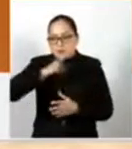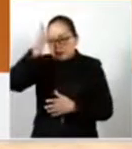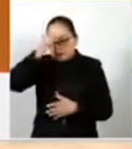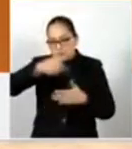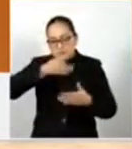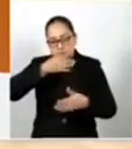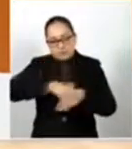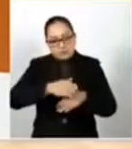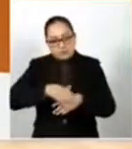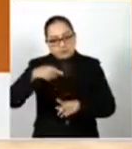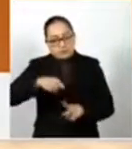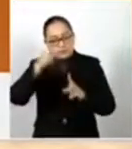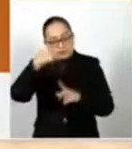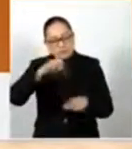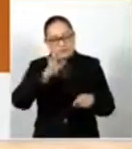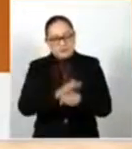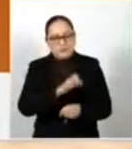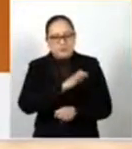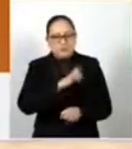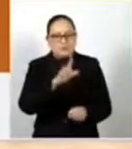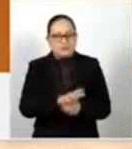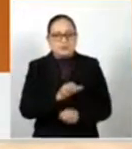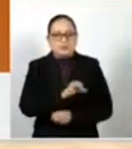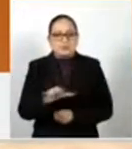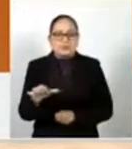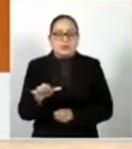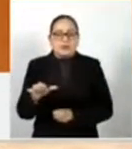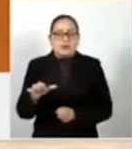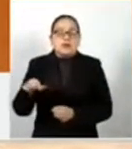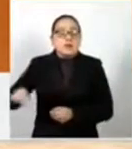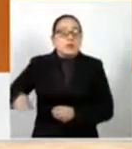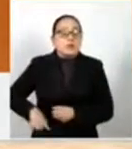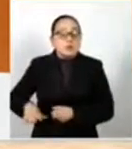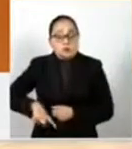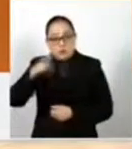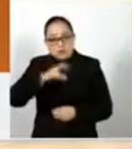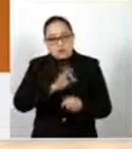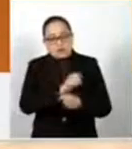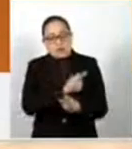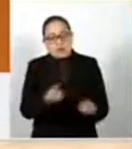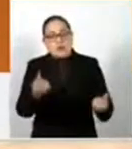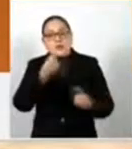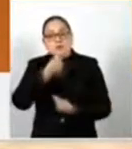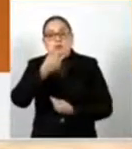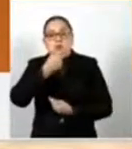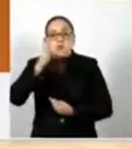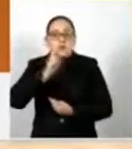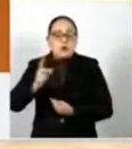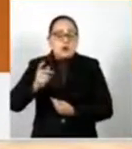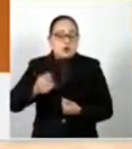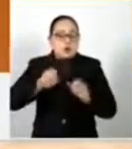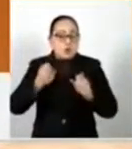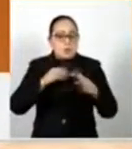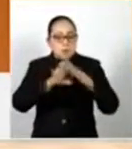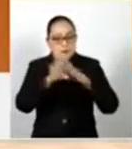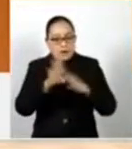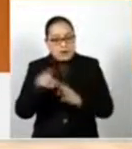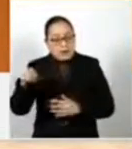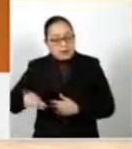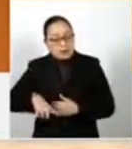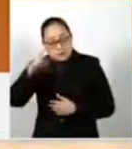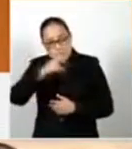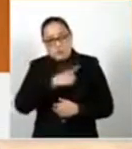acuerdo relativo a la protección especial que el Estado mexicano debe a las niñas, niños y adolescentes migrantes.